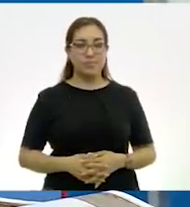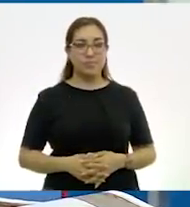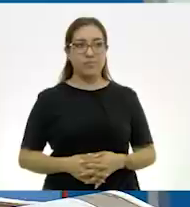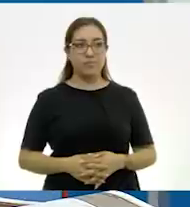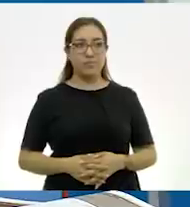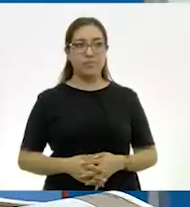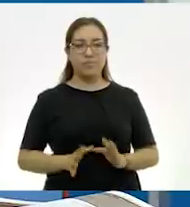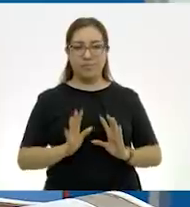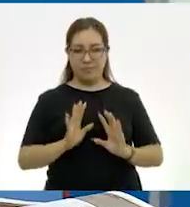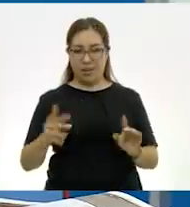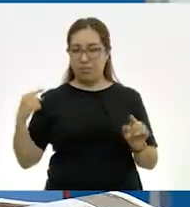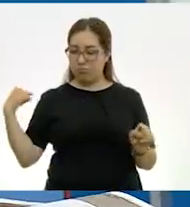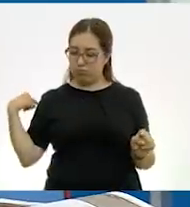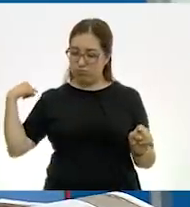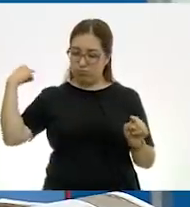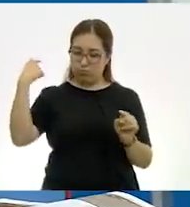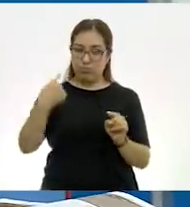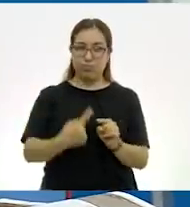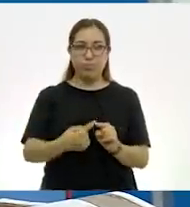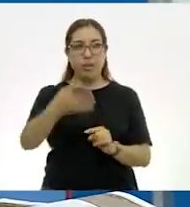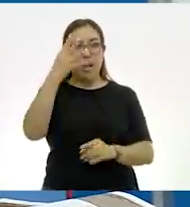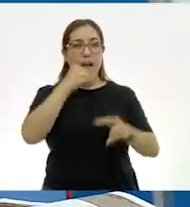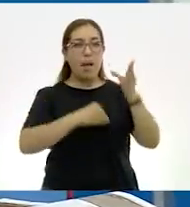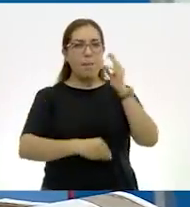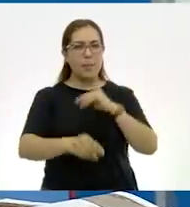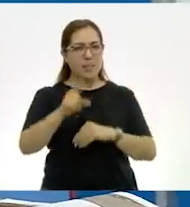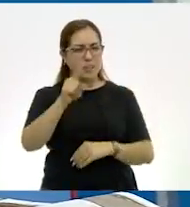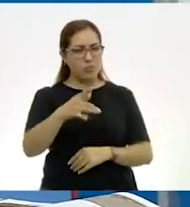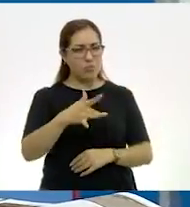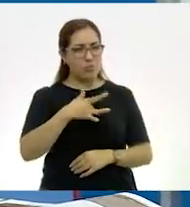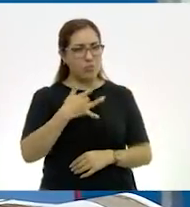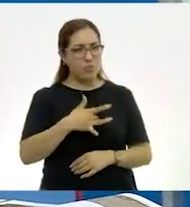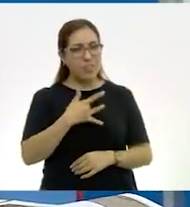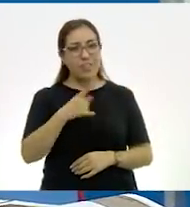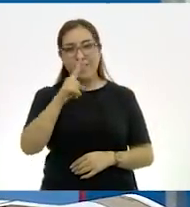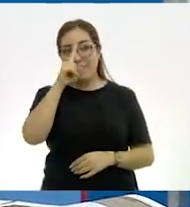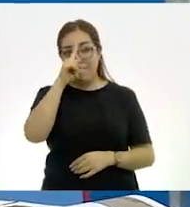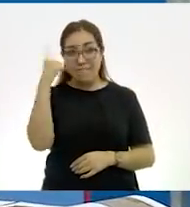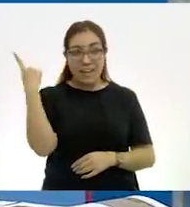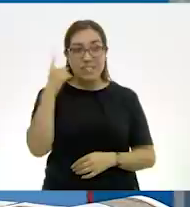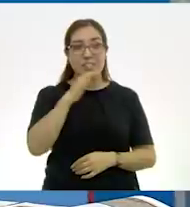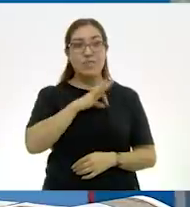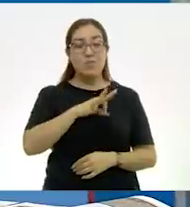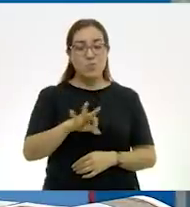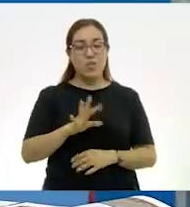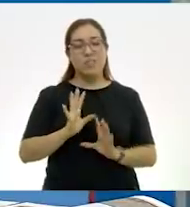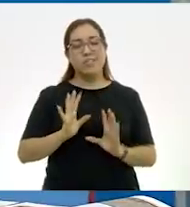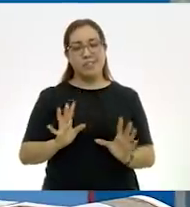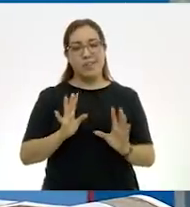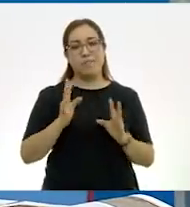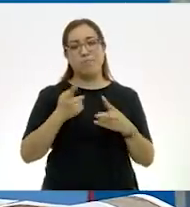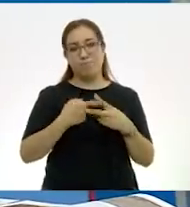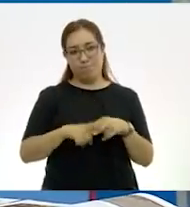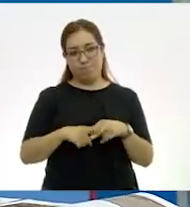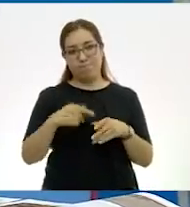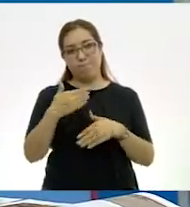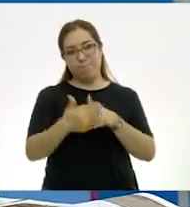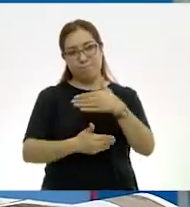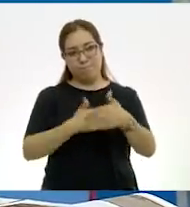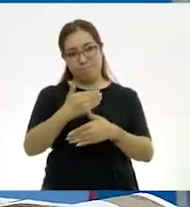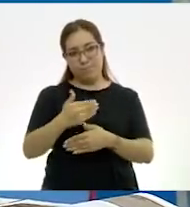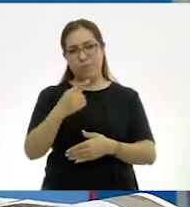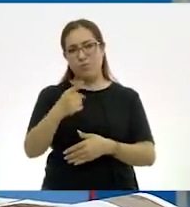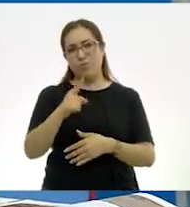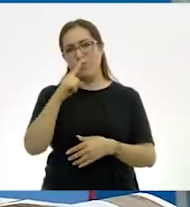lo que has aprendido hasta ahora ya es muy fácil para ti. Con esto iniciaste tal vez en el 1er grado. Para ti ya es algo muy fácil